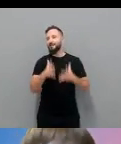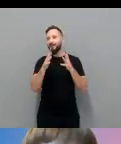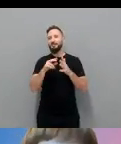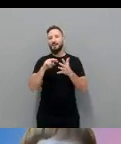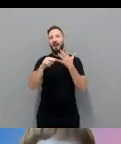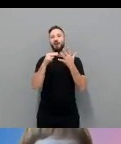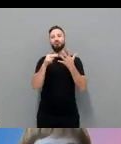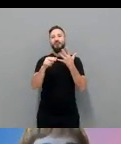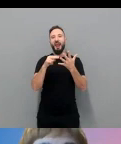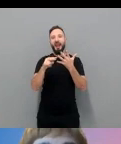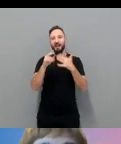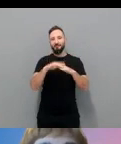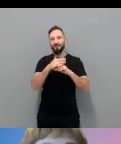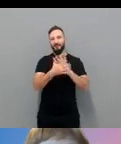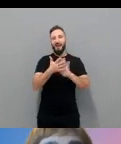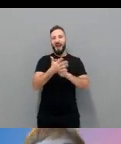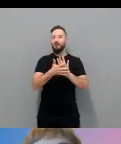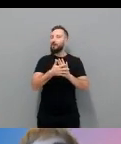Nerea.